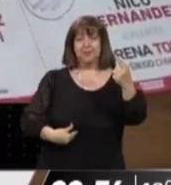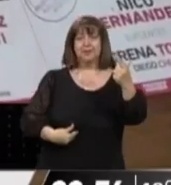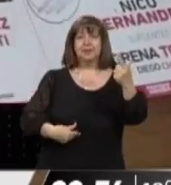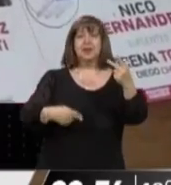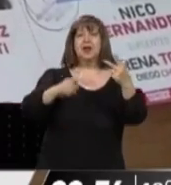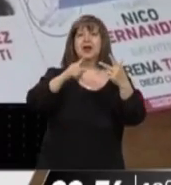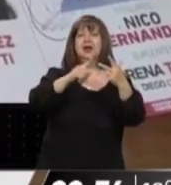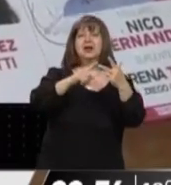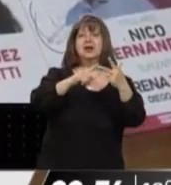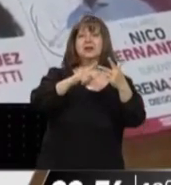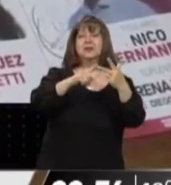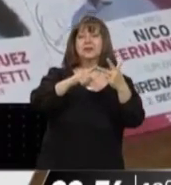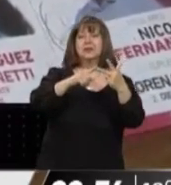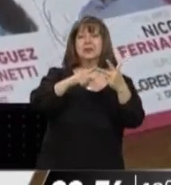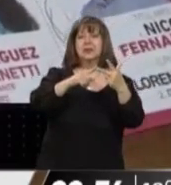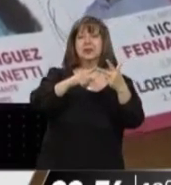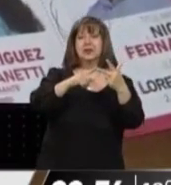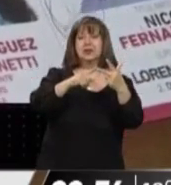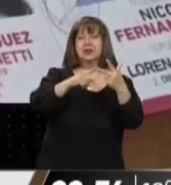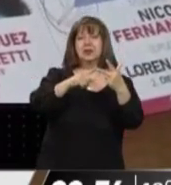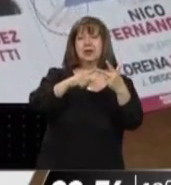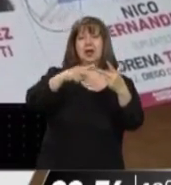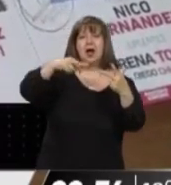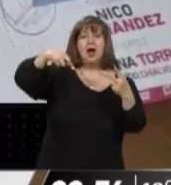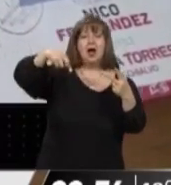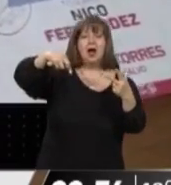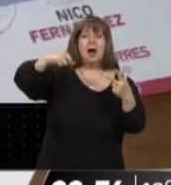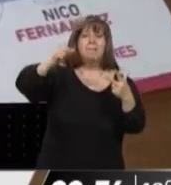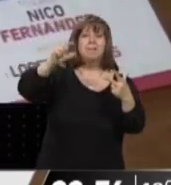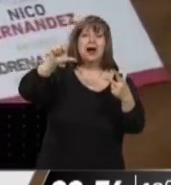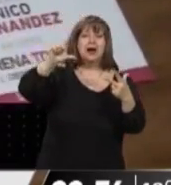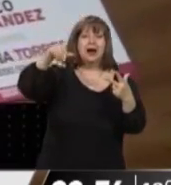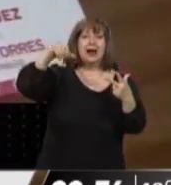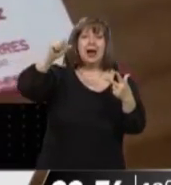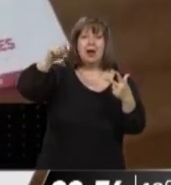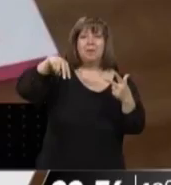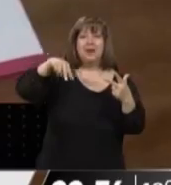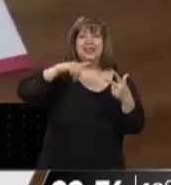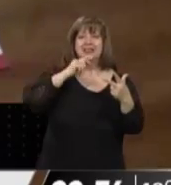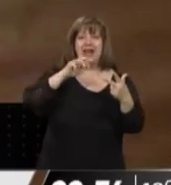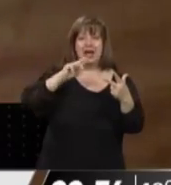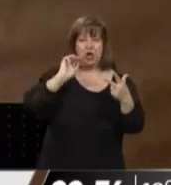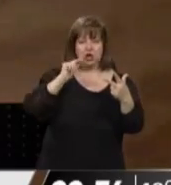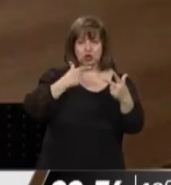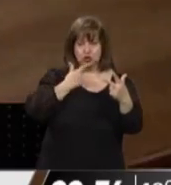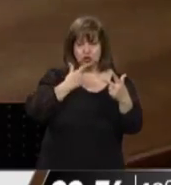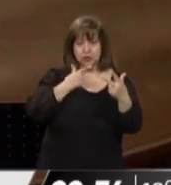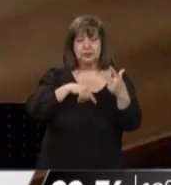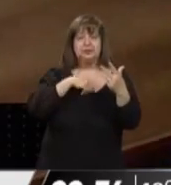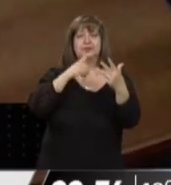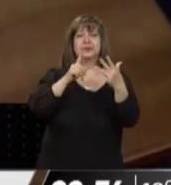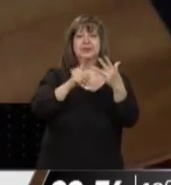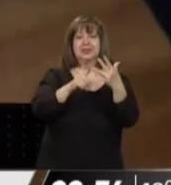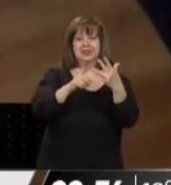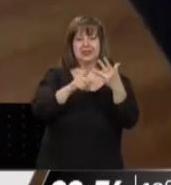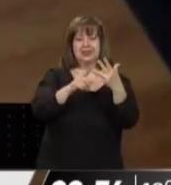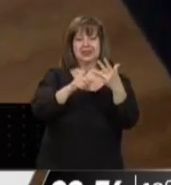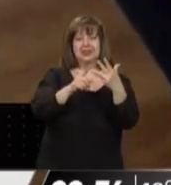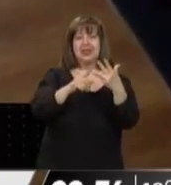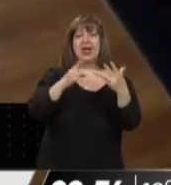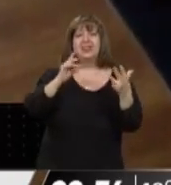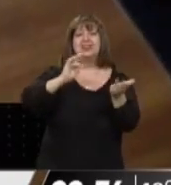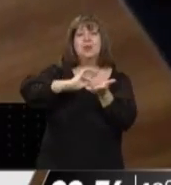sección es de precandidatos a parlamentarios o parlamentarias Distrito nacional En tercer lugar